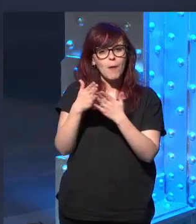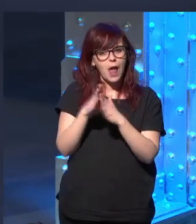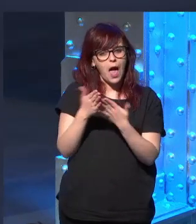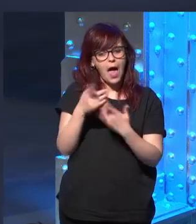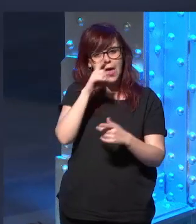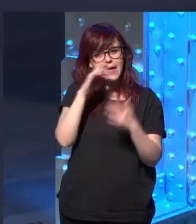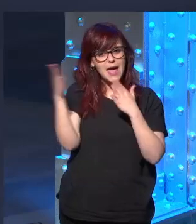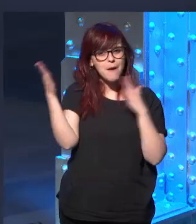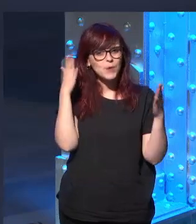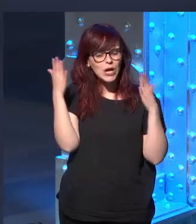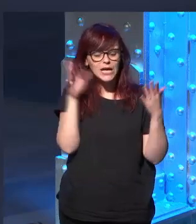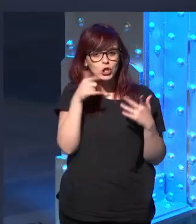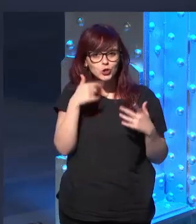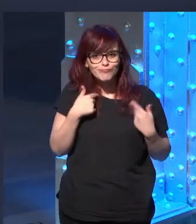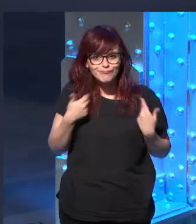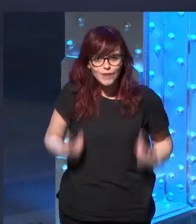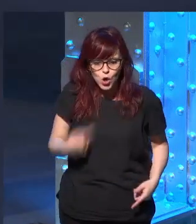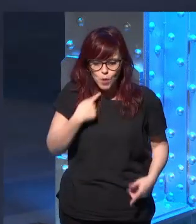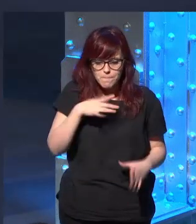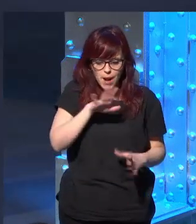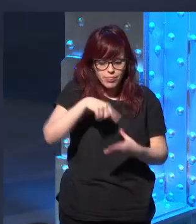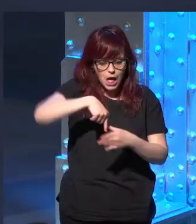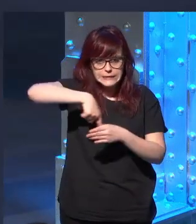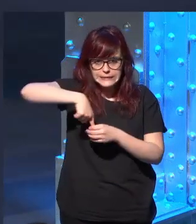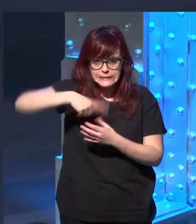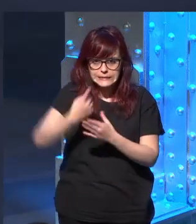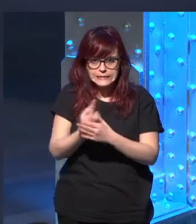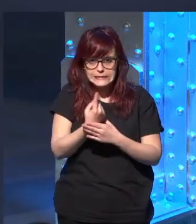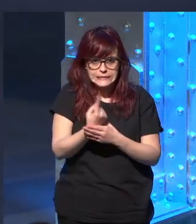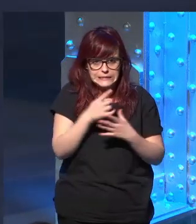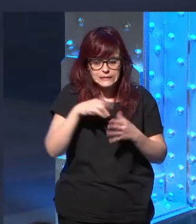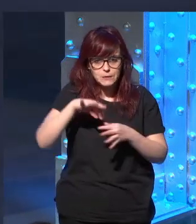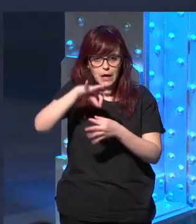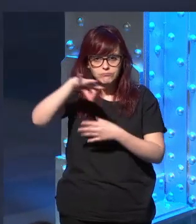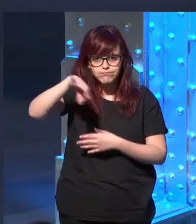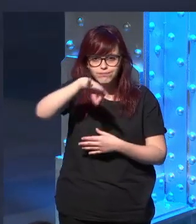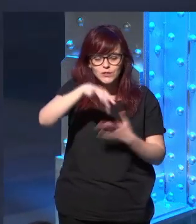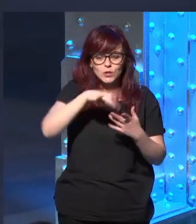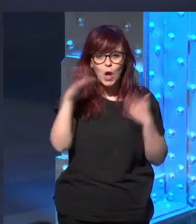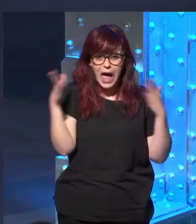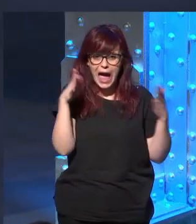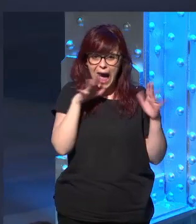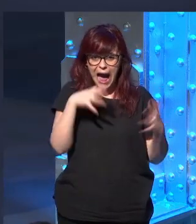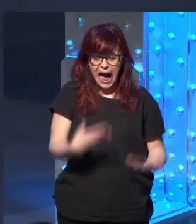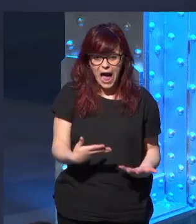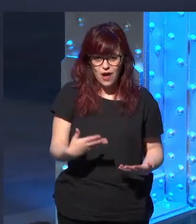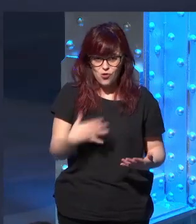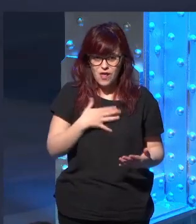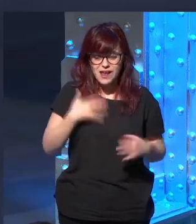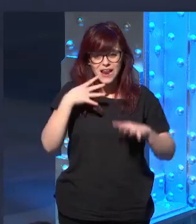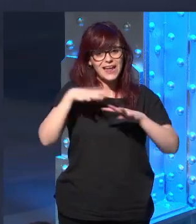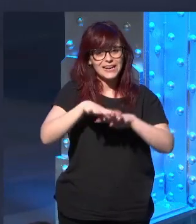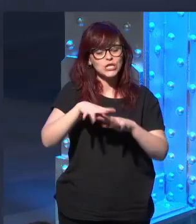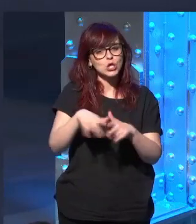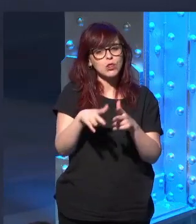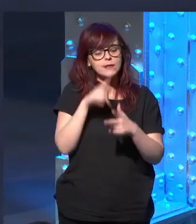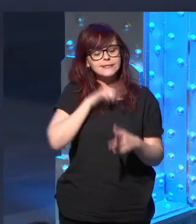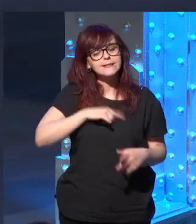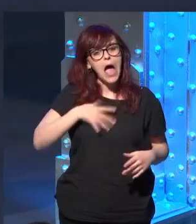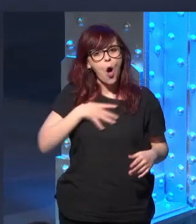época, no entendía qué hacía yo ahí. Y para mí la primera vez que yo me he sentido bien en mi tiempo y a gusto ha sido gracias a las redes